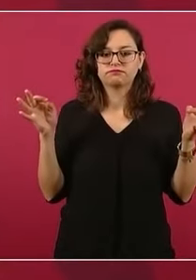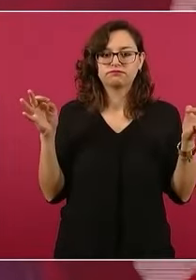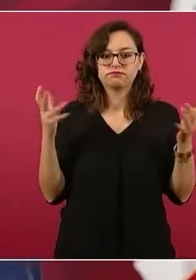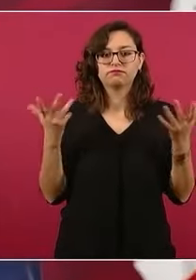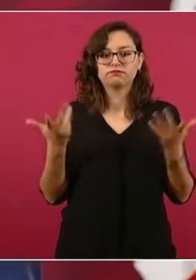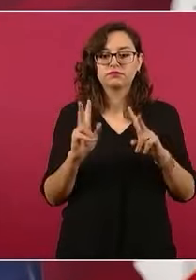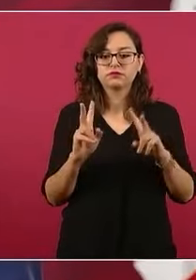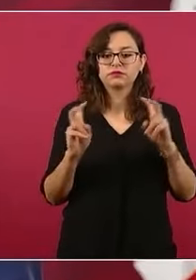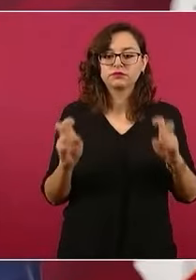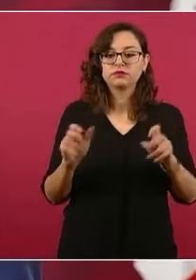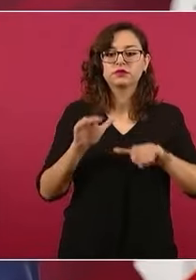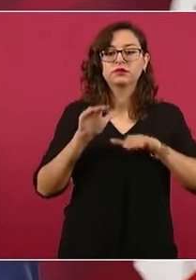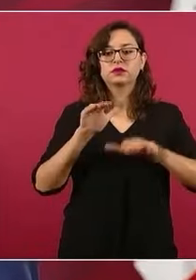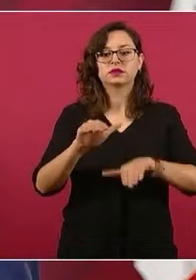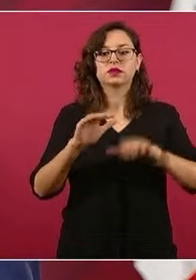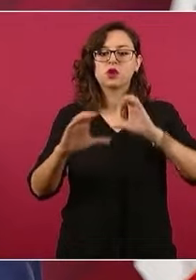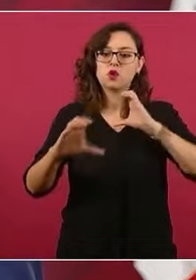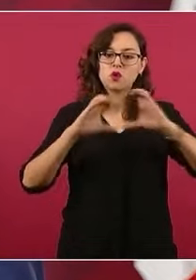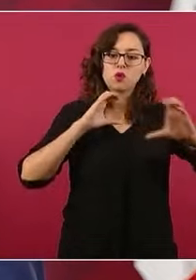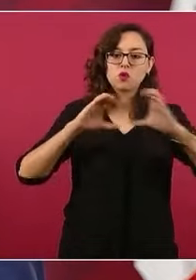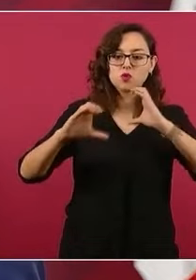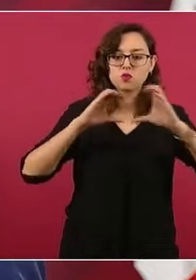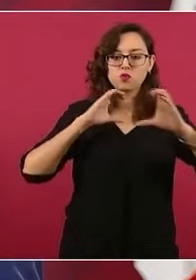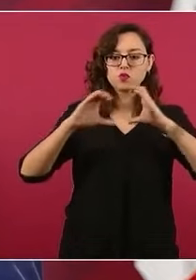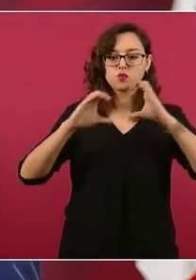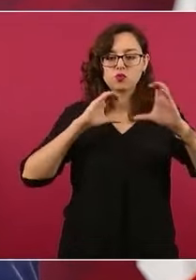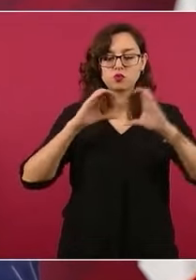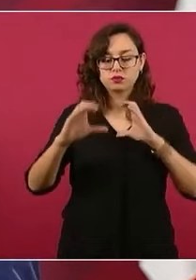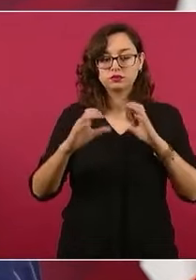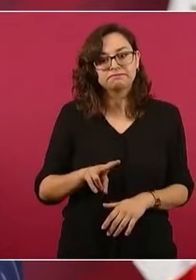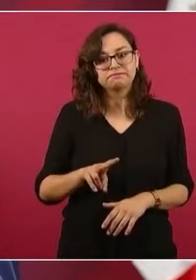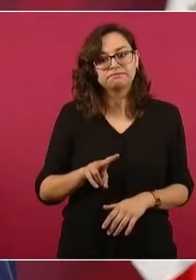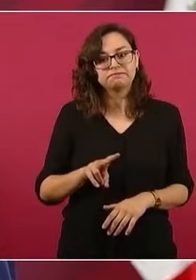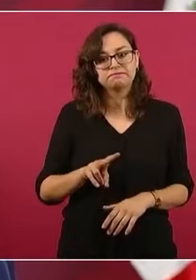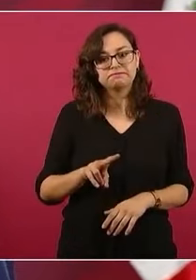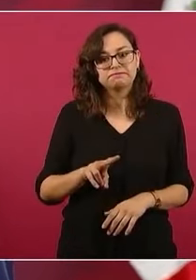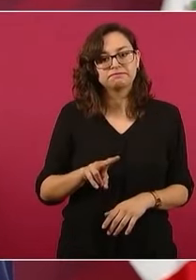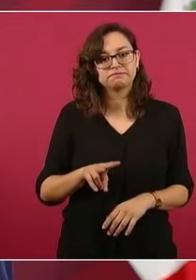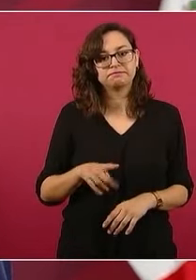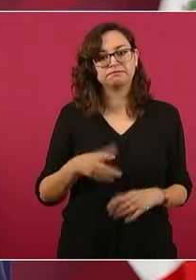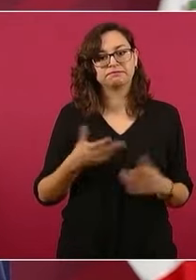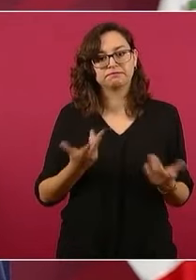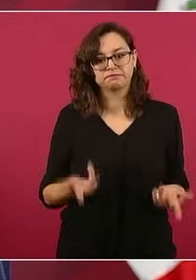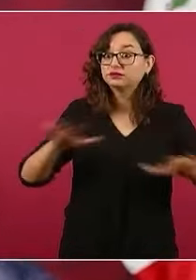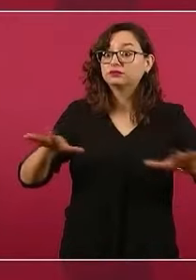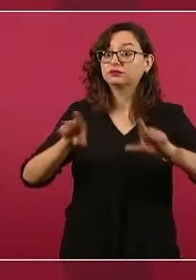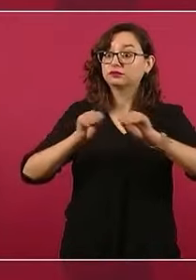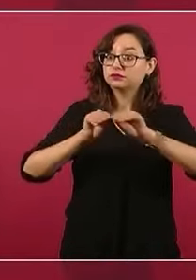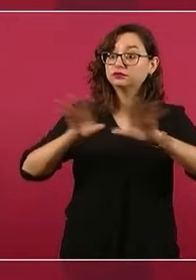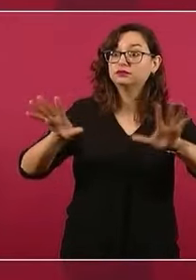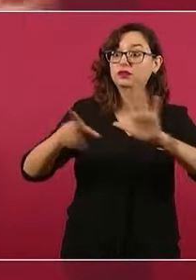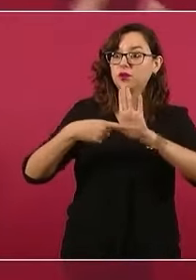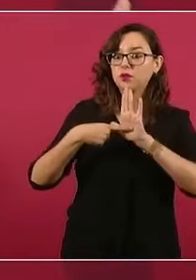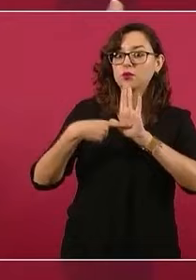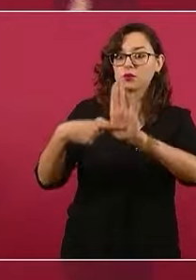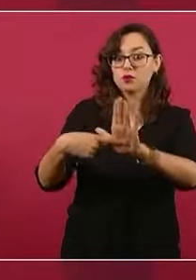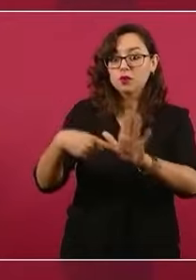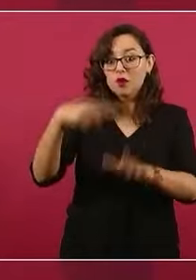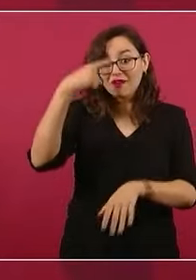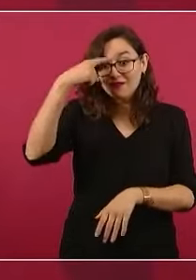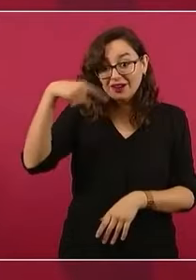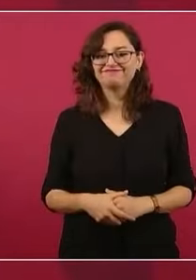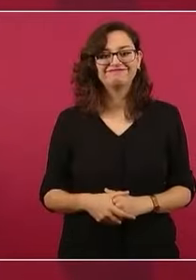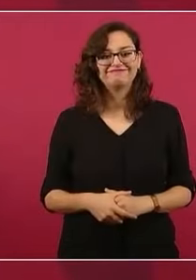de comunicación, siempre hemos dicho que no es fácil que las cosas se sepan. A veces piensa uno